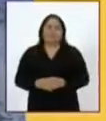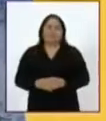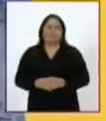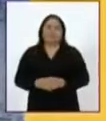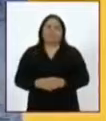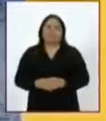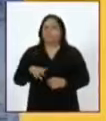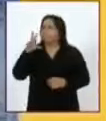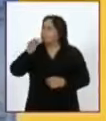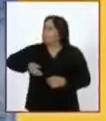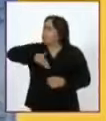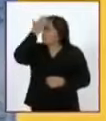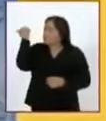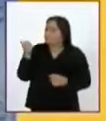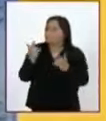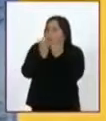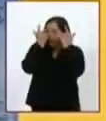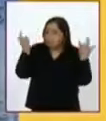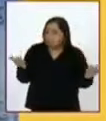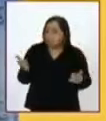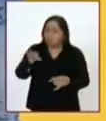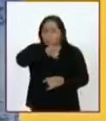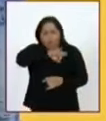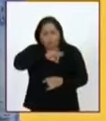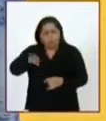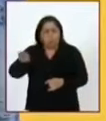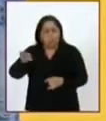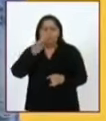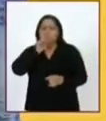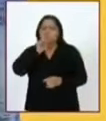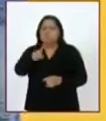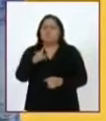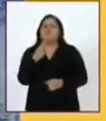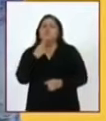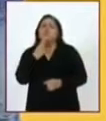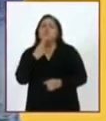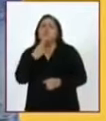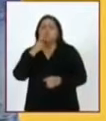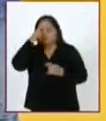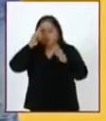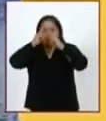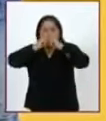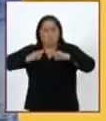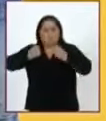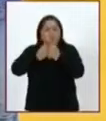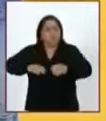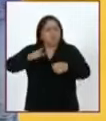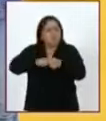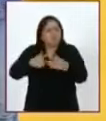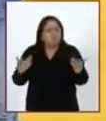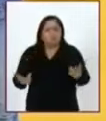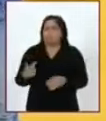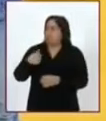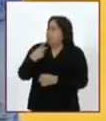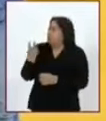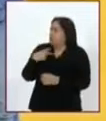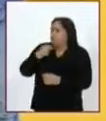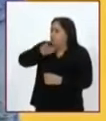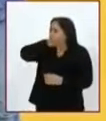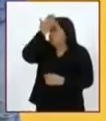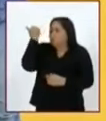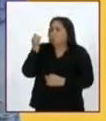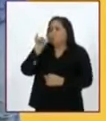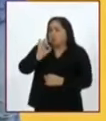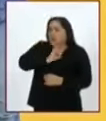No sabía que las historietas podían ser incluso utilizadas en campañas sociales. Ni yo que podían